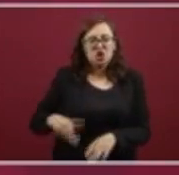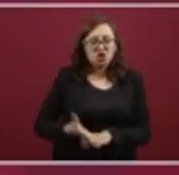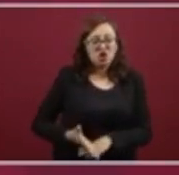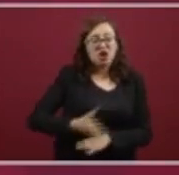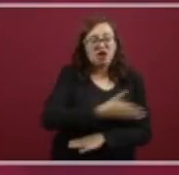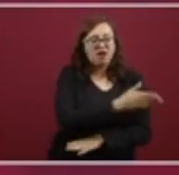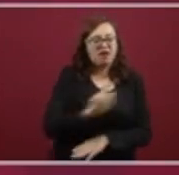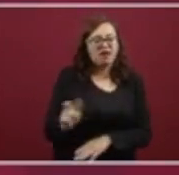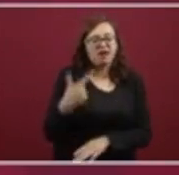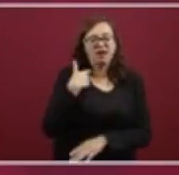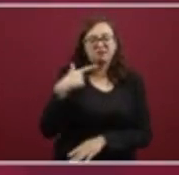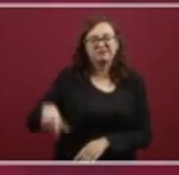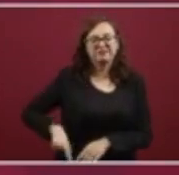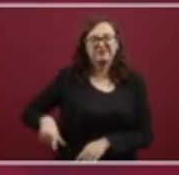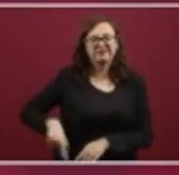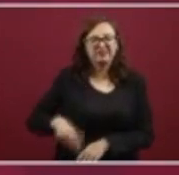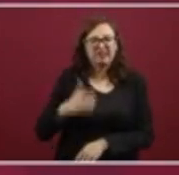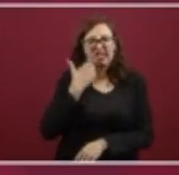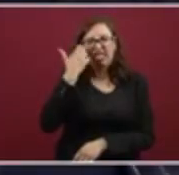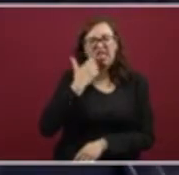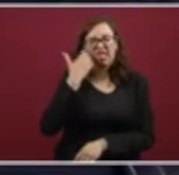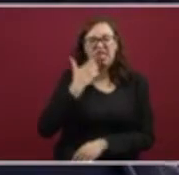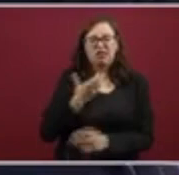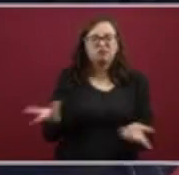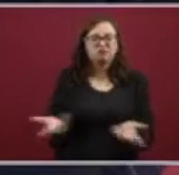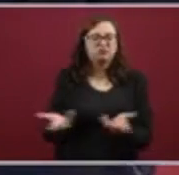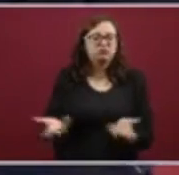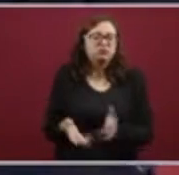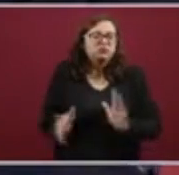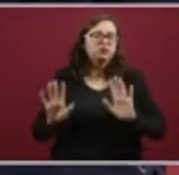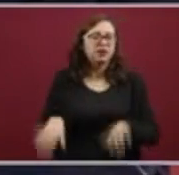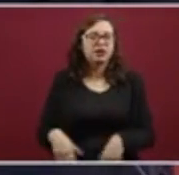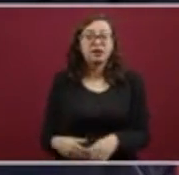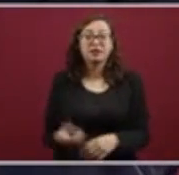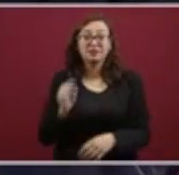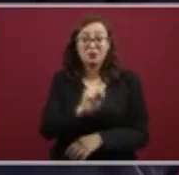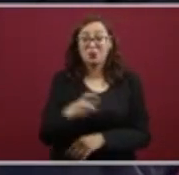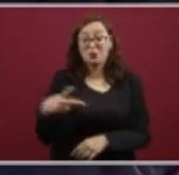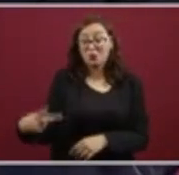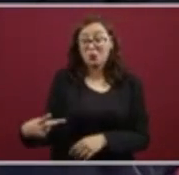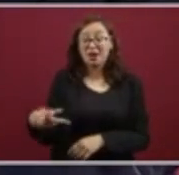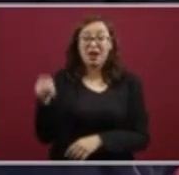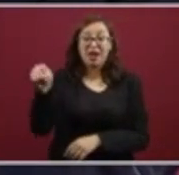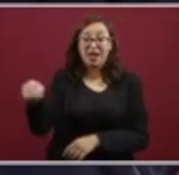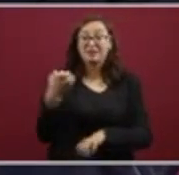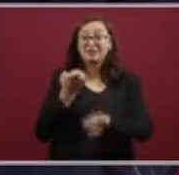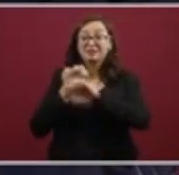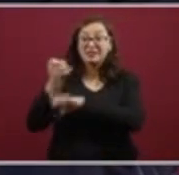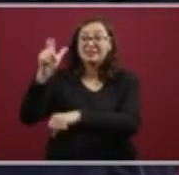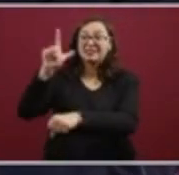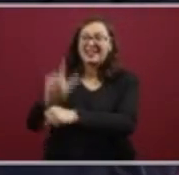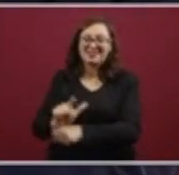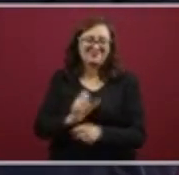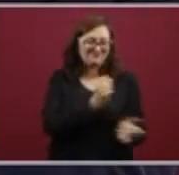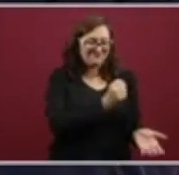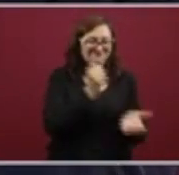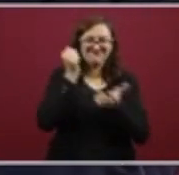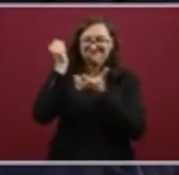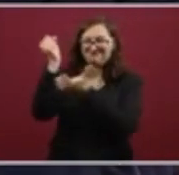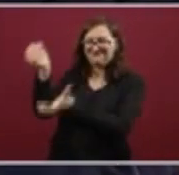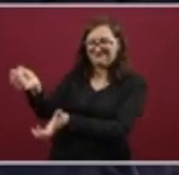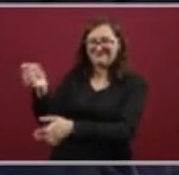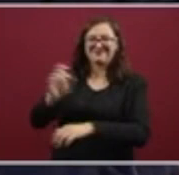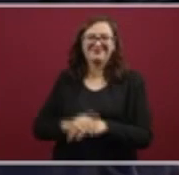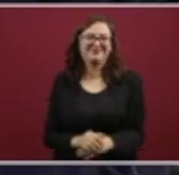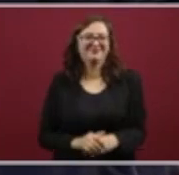porque con lo del Seguro Popular se les transfería recursos a los estados y no en todos los